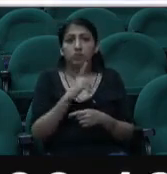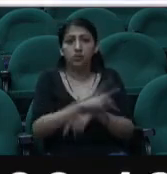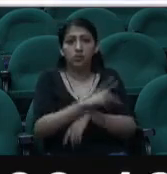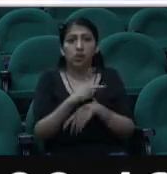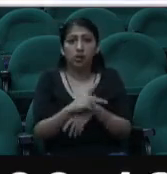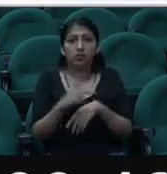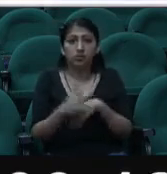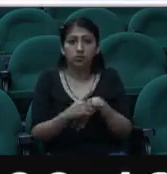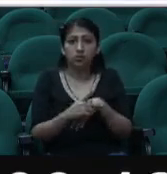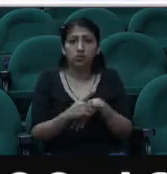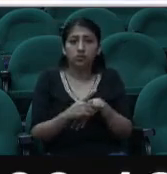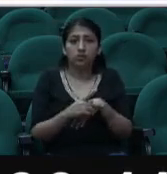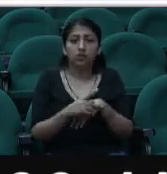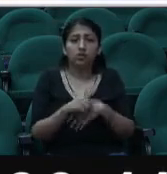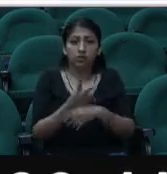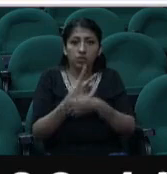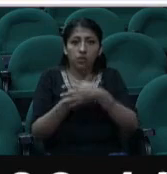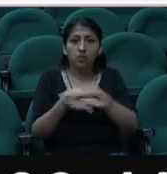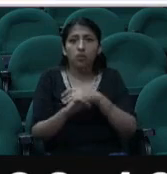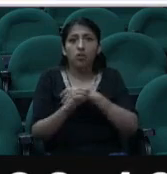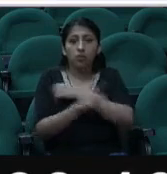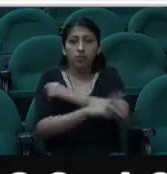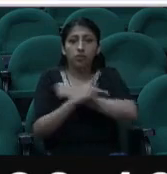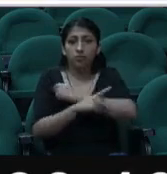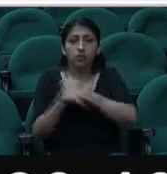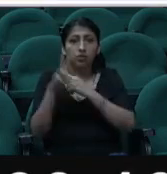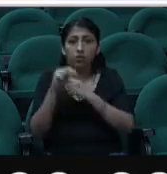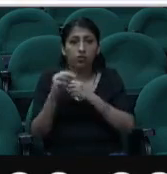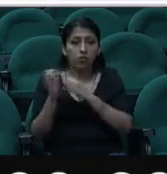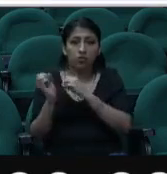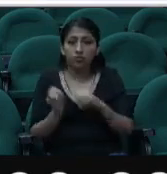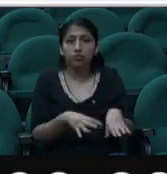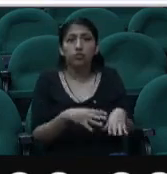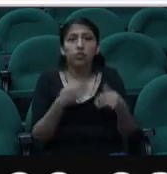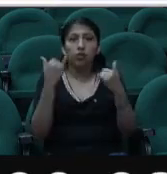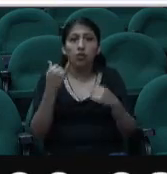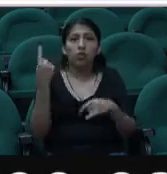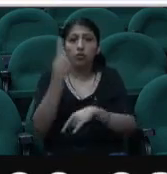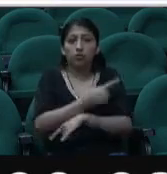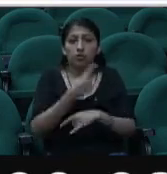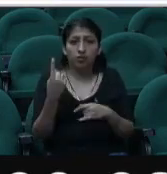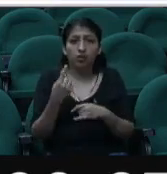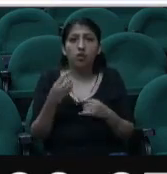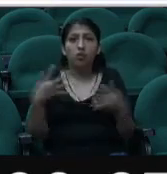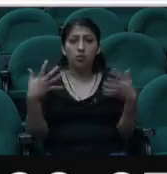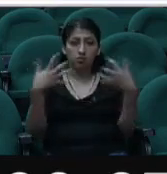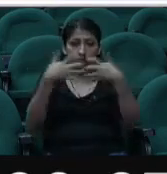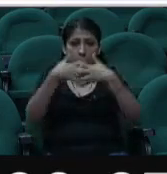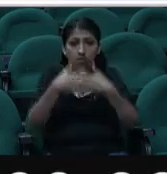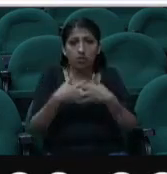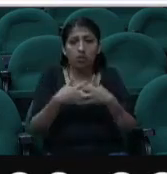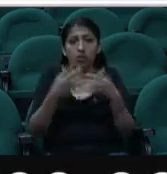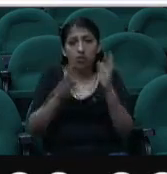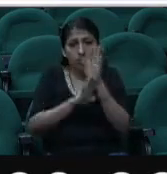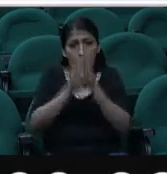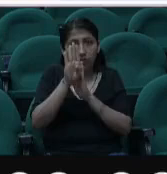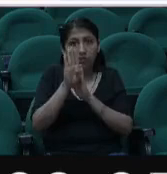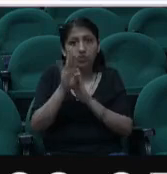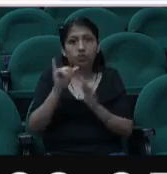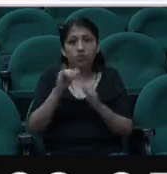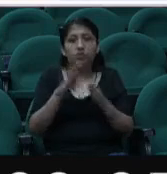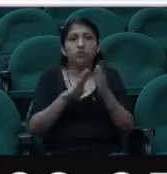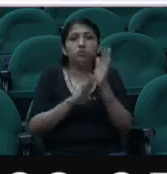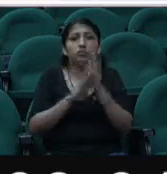pastaza su hijo pastaza no les va a defraudar hoy es el momento de unidad de progreso y